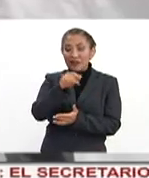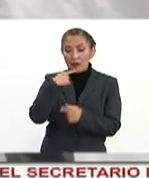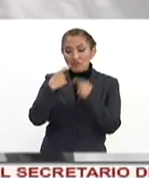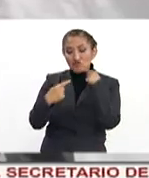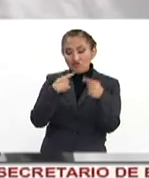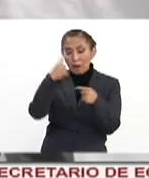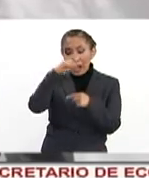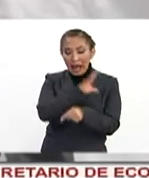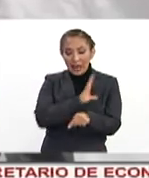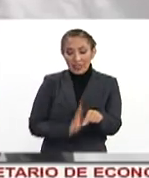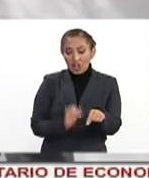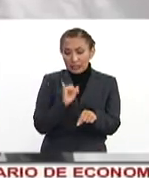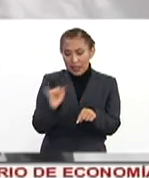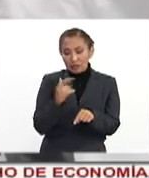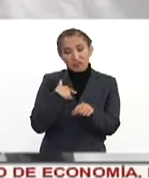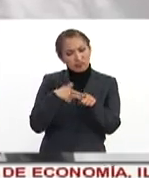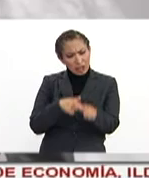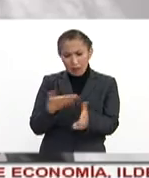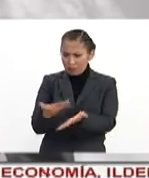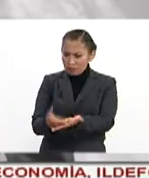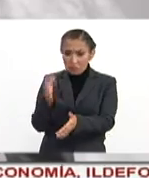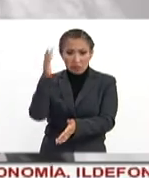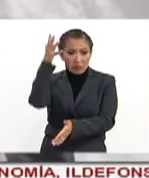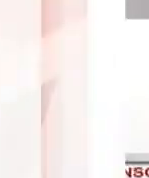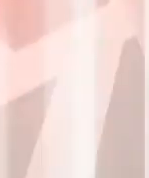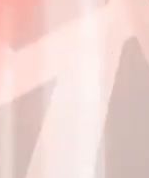debatir para elegir al candidato de izquierda sigue sobre la mesa.